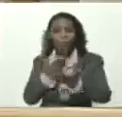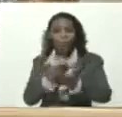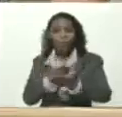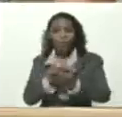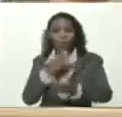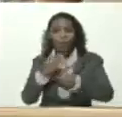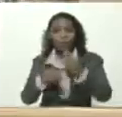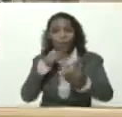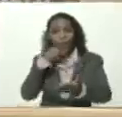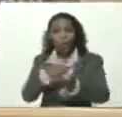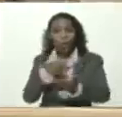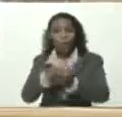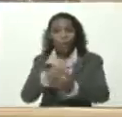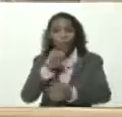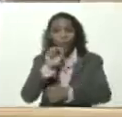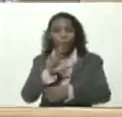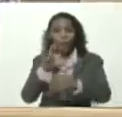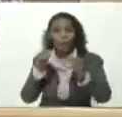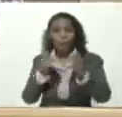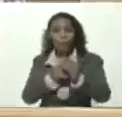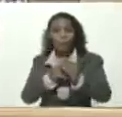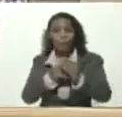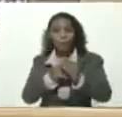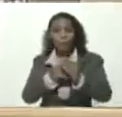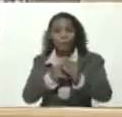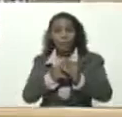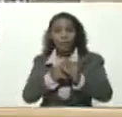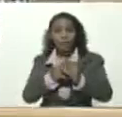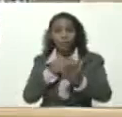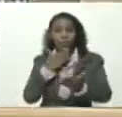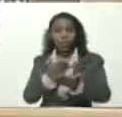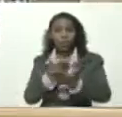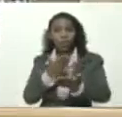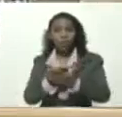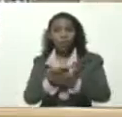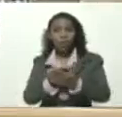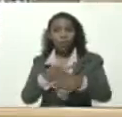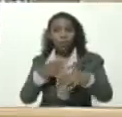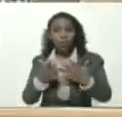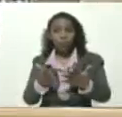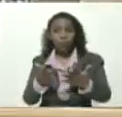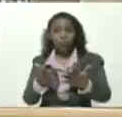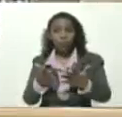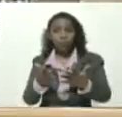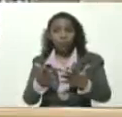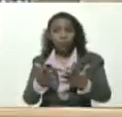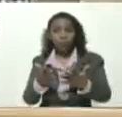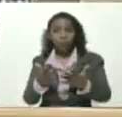les mencioné, ¿no? 3.000 y tanto de solicitudes que